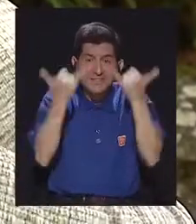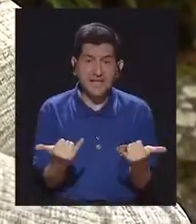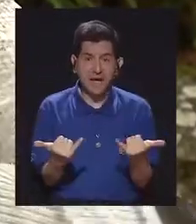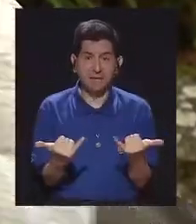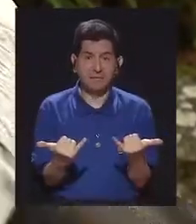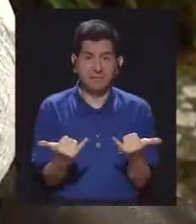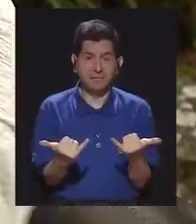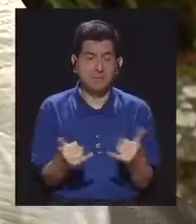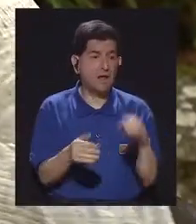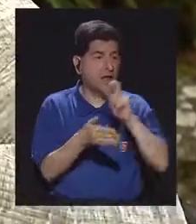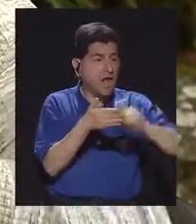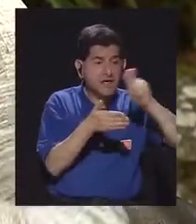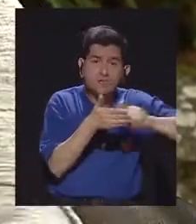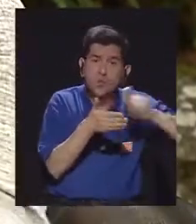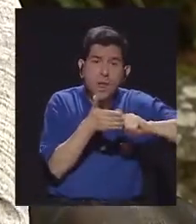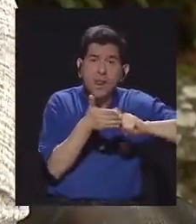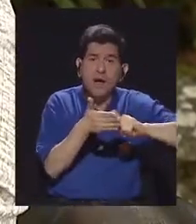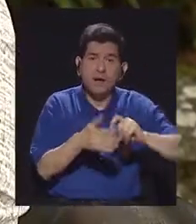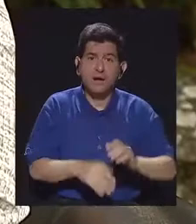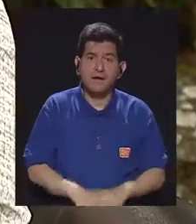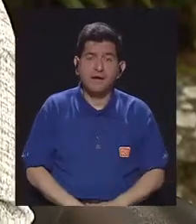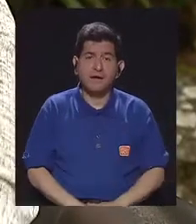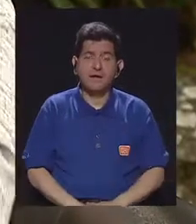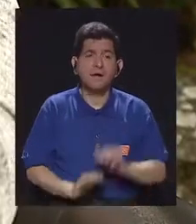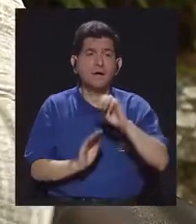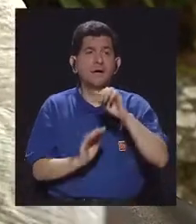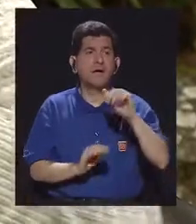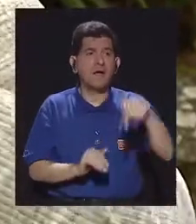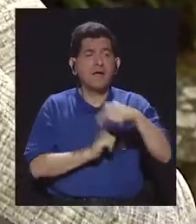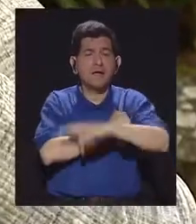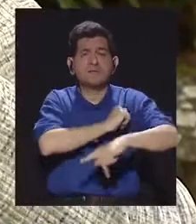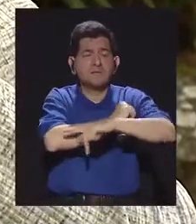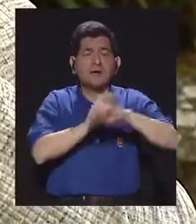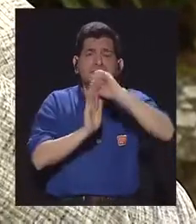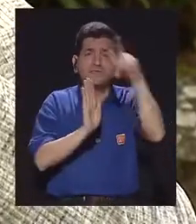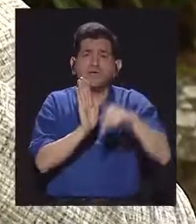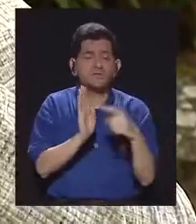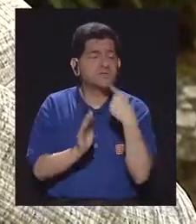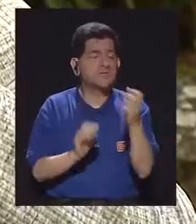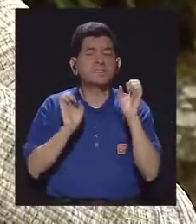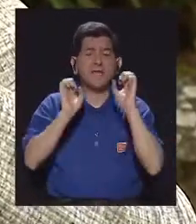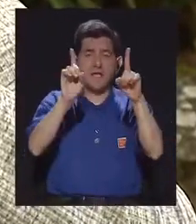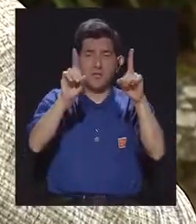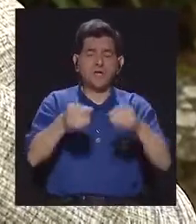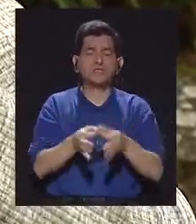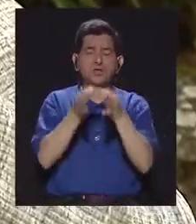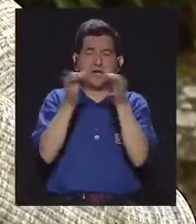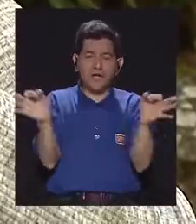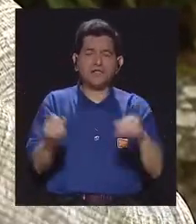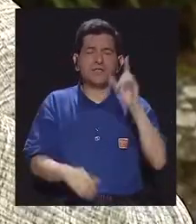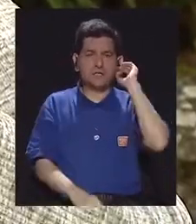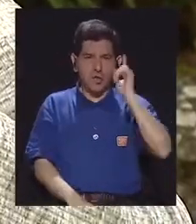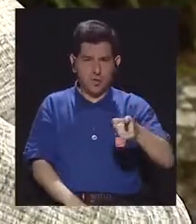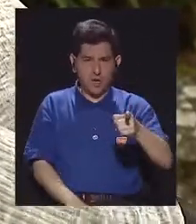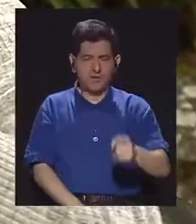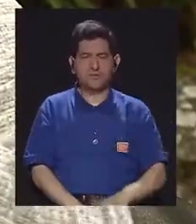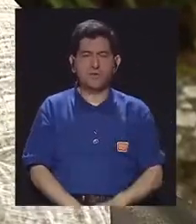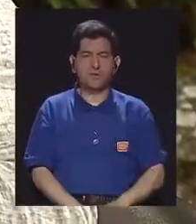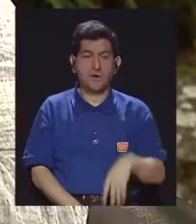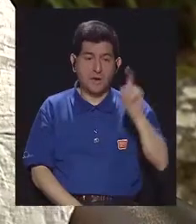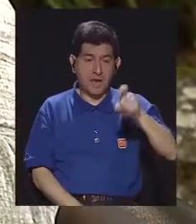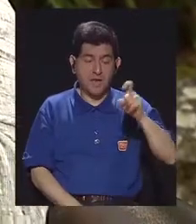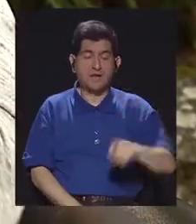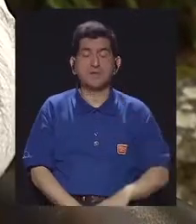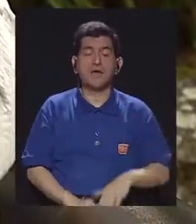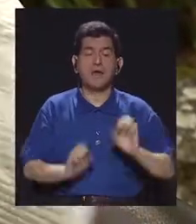atacamos en este momento, las escuelas, la constitución de nuestro país dice que la educación es gratuita, obligatoria, y